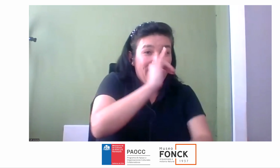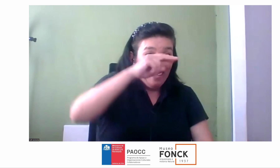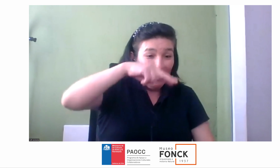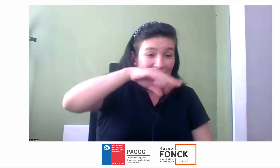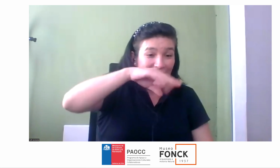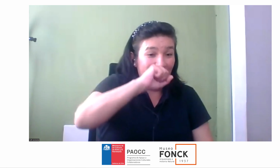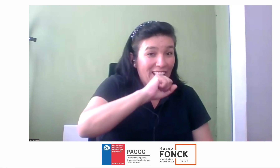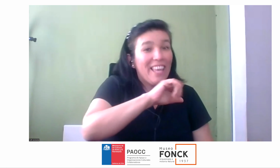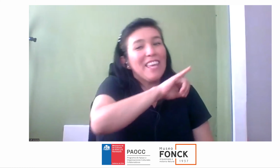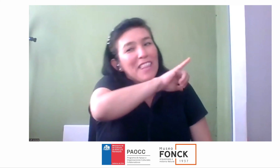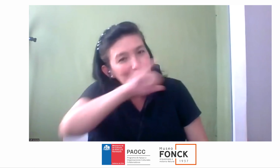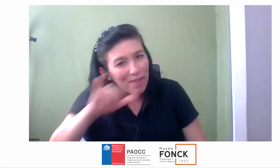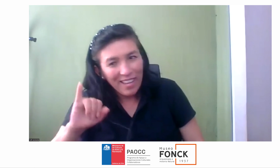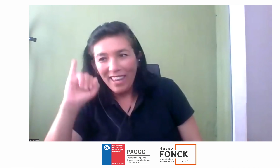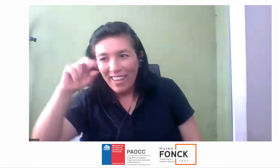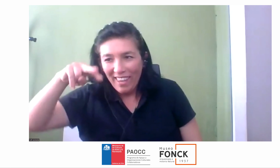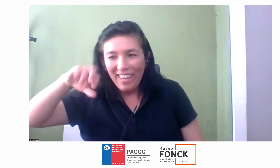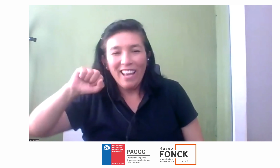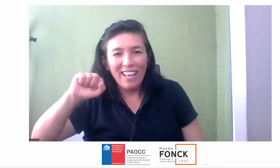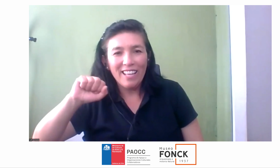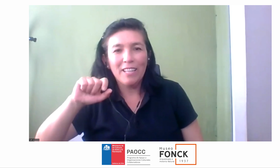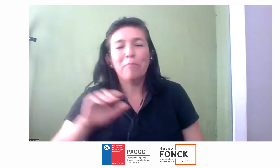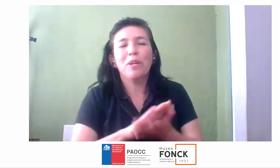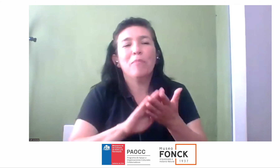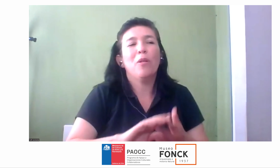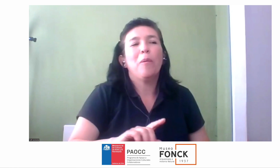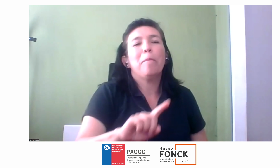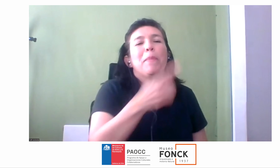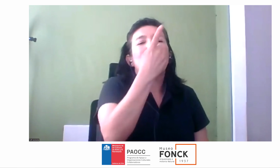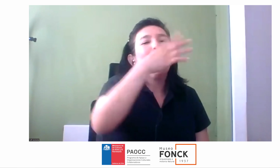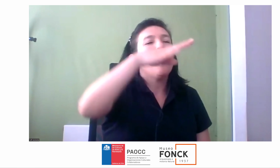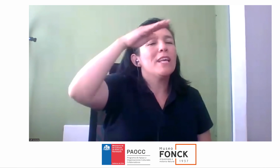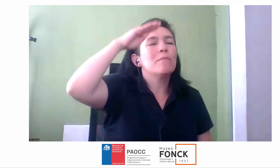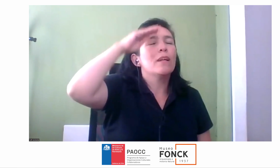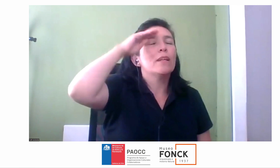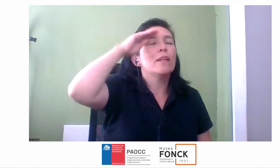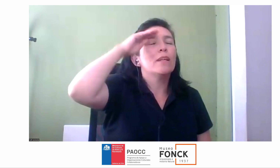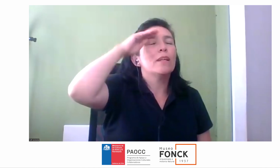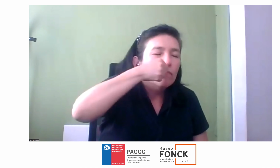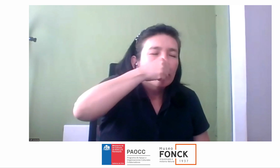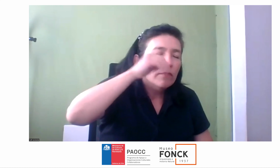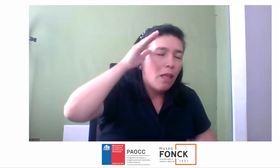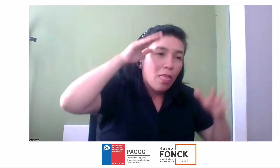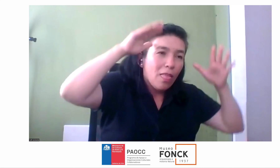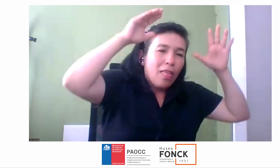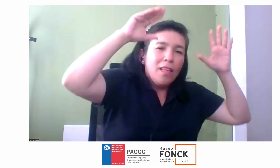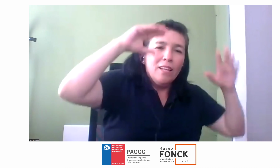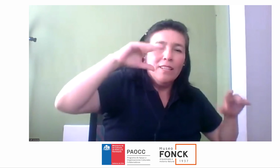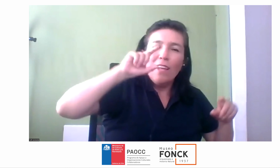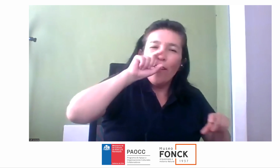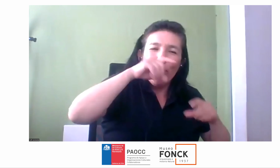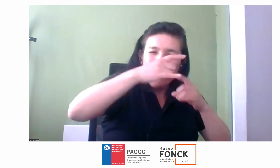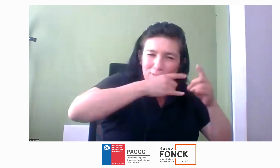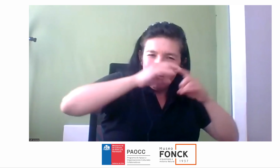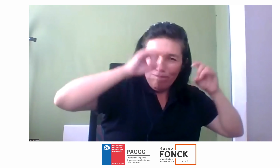en el arte incaico. Es decir, pasamos de una experiencia ligado como a lo chamánico ritual y la